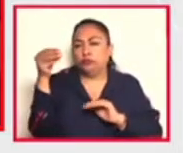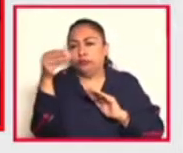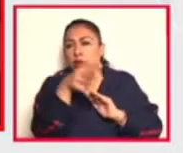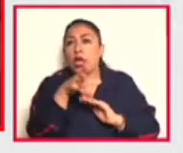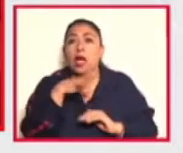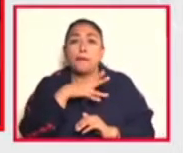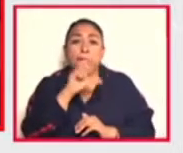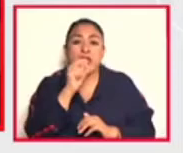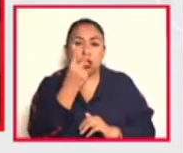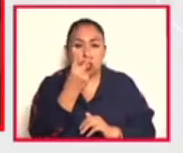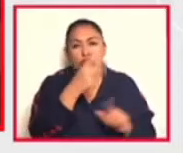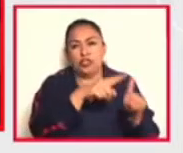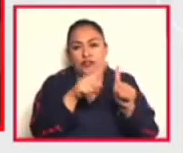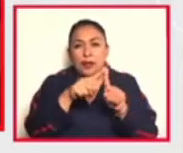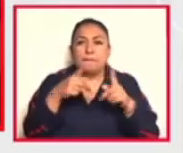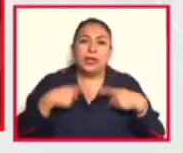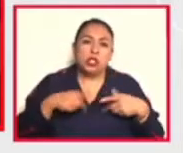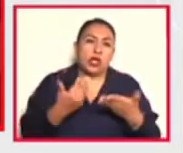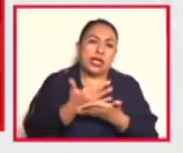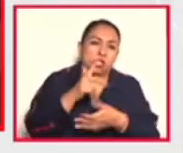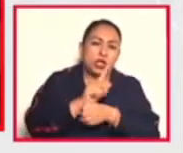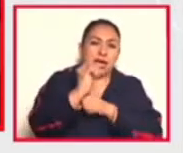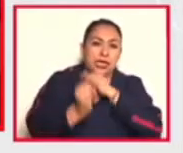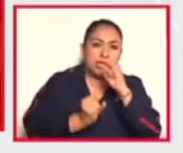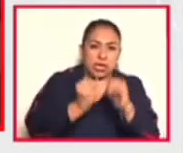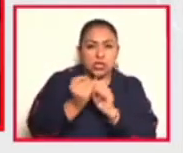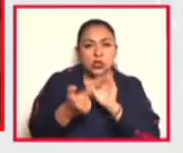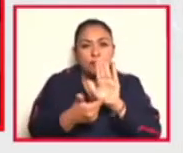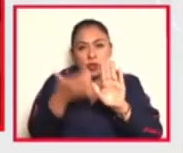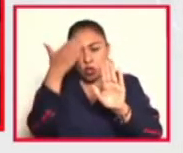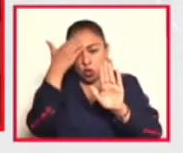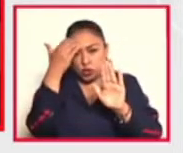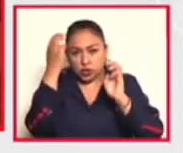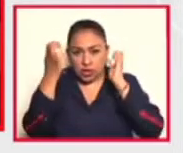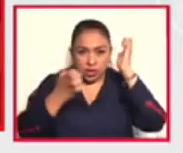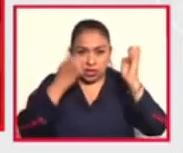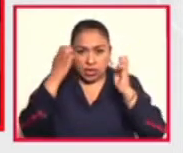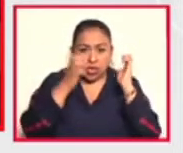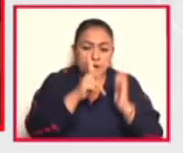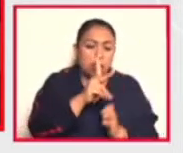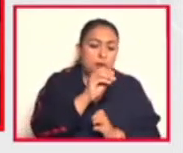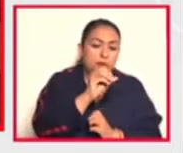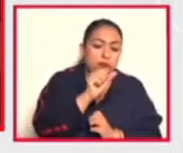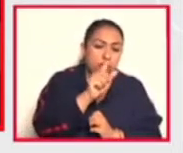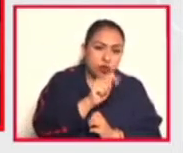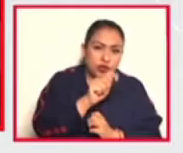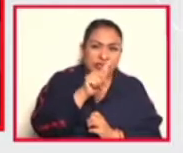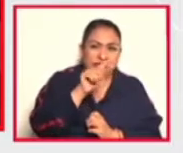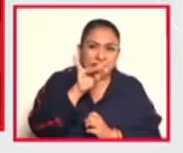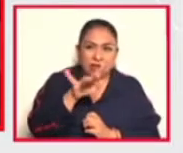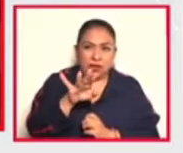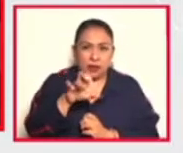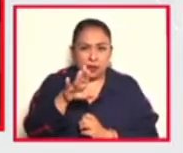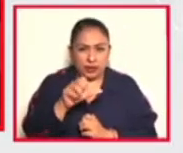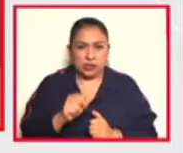de artistas nacionales e internacionales, vamos a conocer la muestra Post Tenebras Spero Luchin.